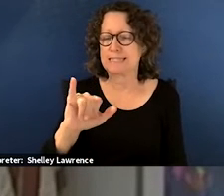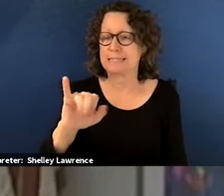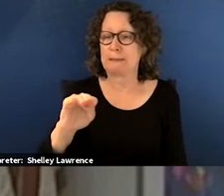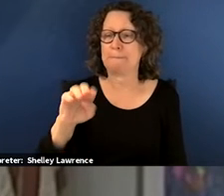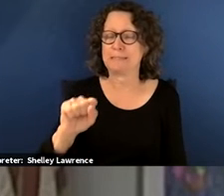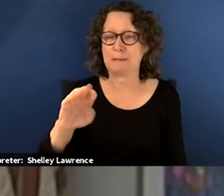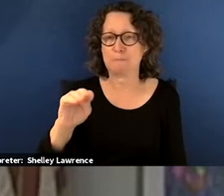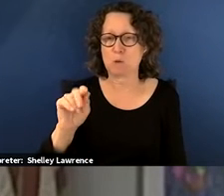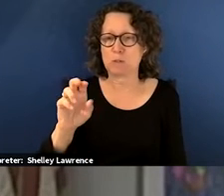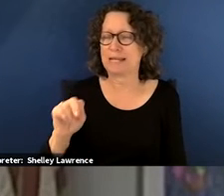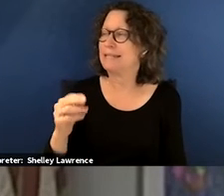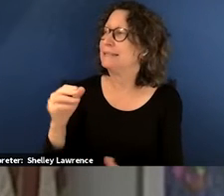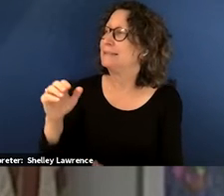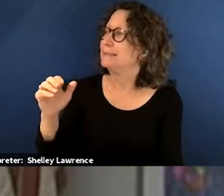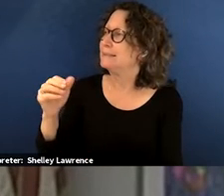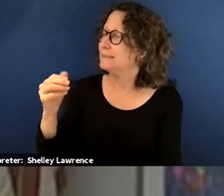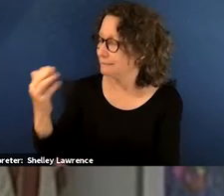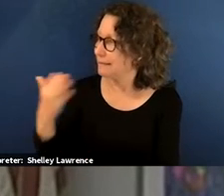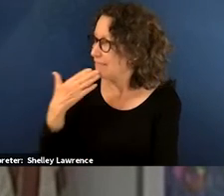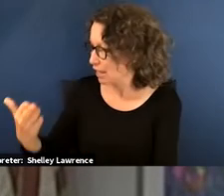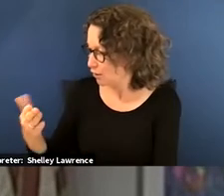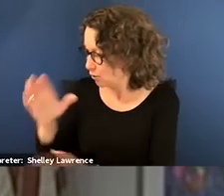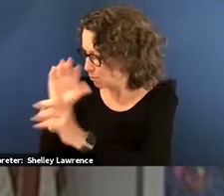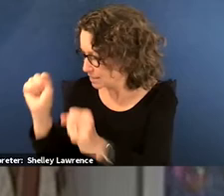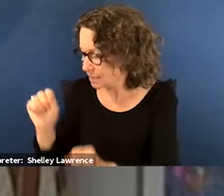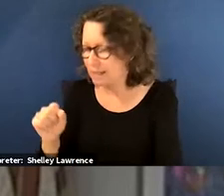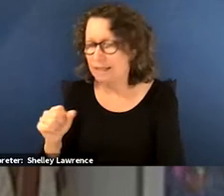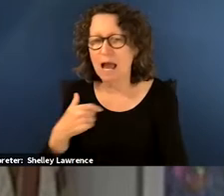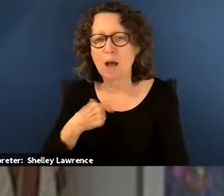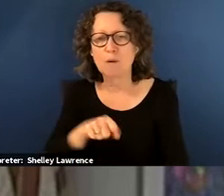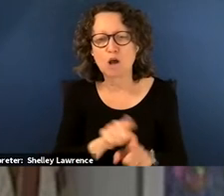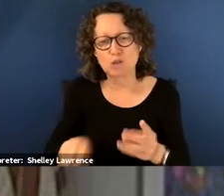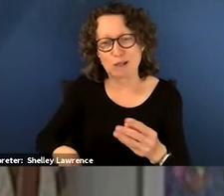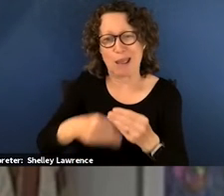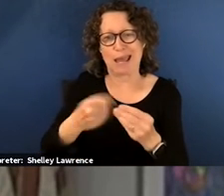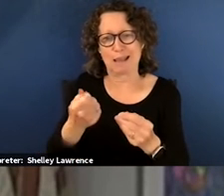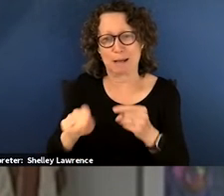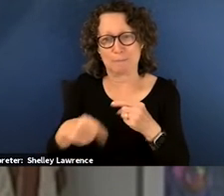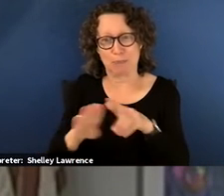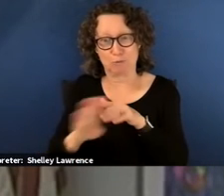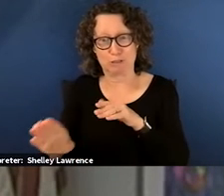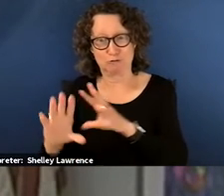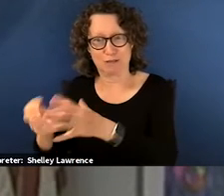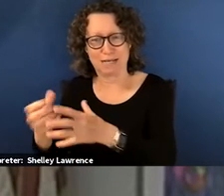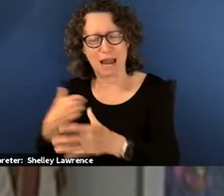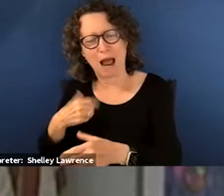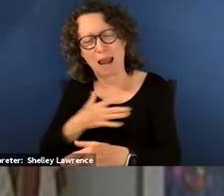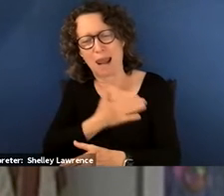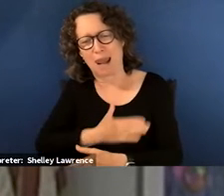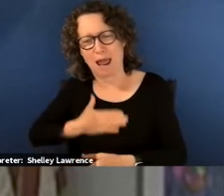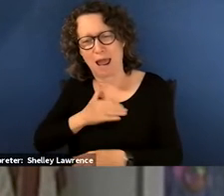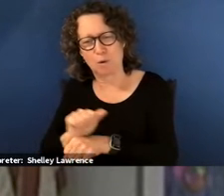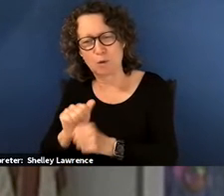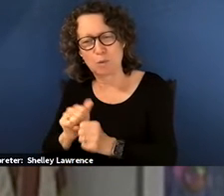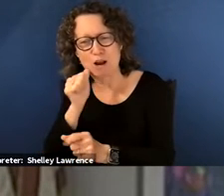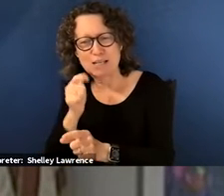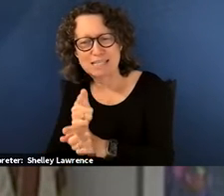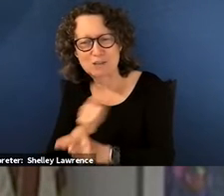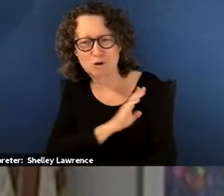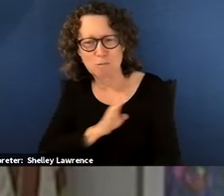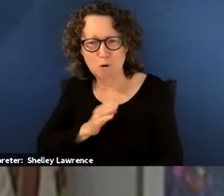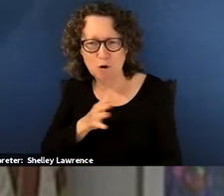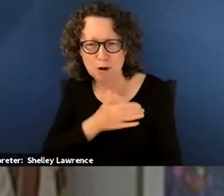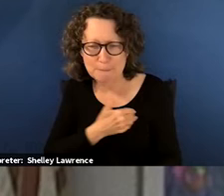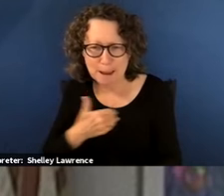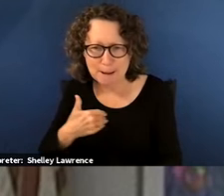Adelante. Sí, gracias, Presidenta Ford. Y yo quiero agregar un poco acerca de nuestro retiro. Yo disfruté de trabajar con